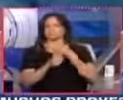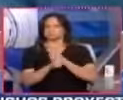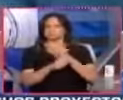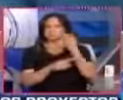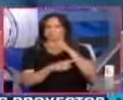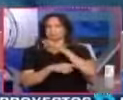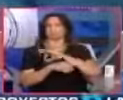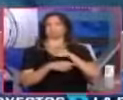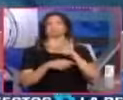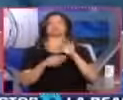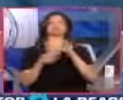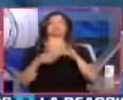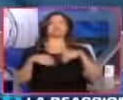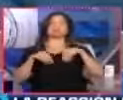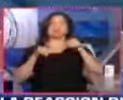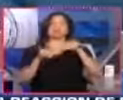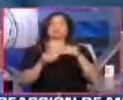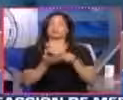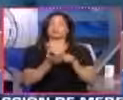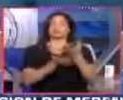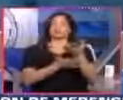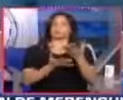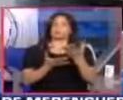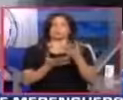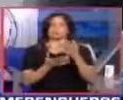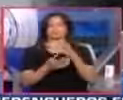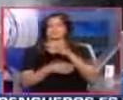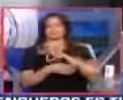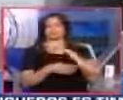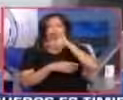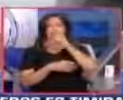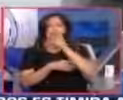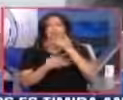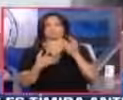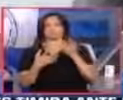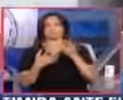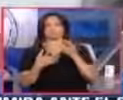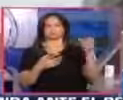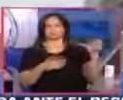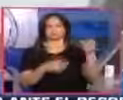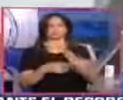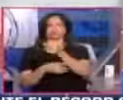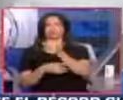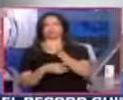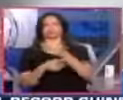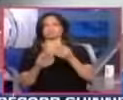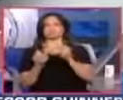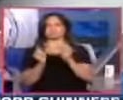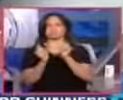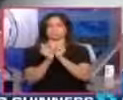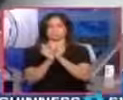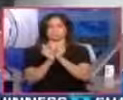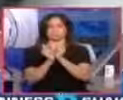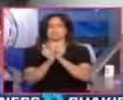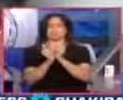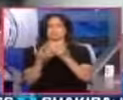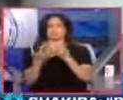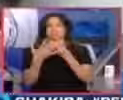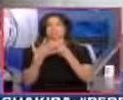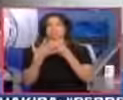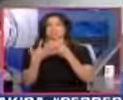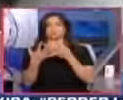para bienestar del comerciante y bienestar del pueblo y bienestar del país. Los detenidos fueron conducidos al destacamento policial de esta